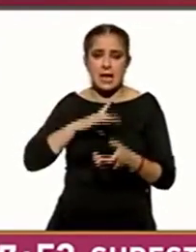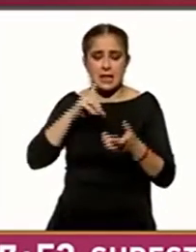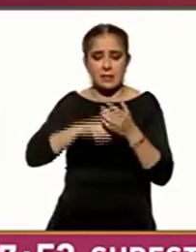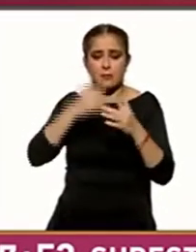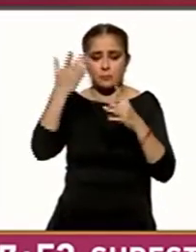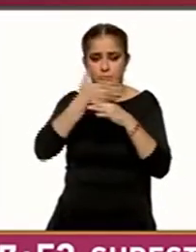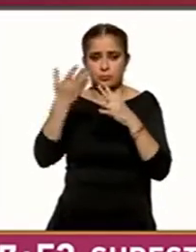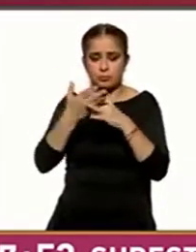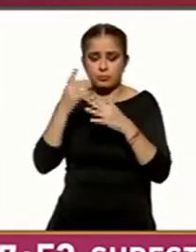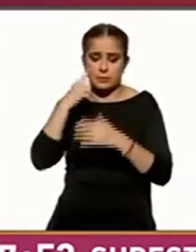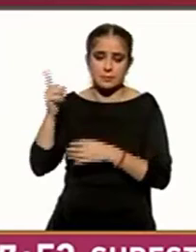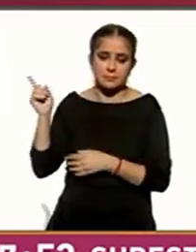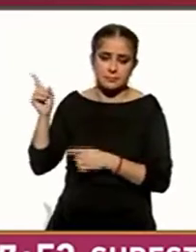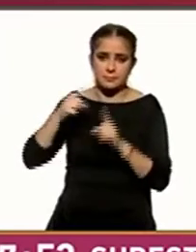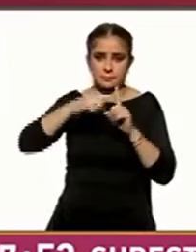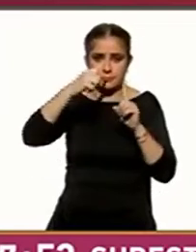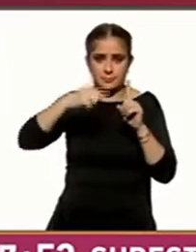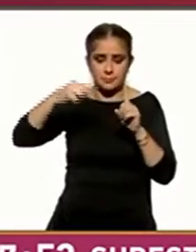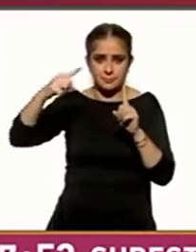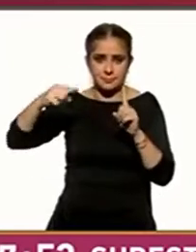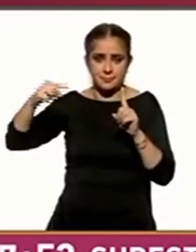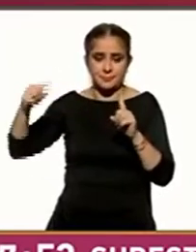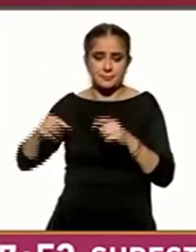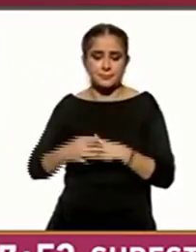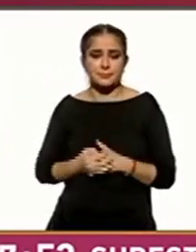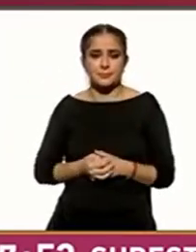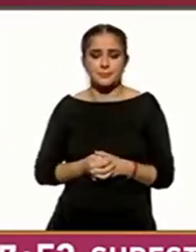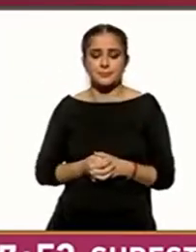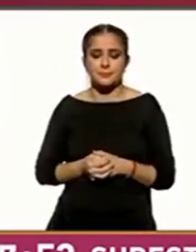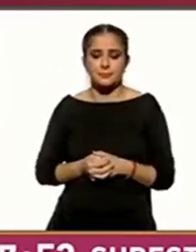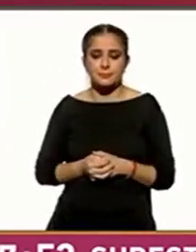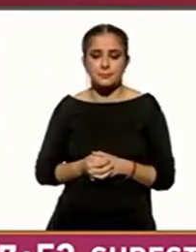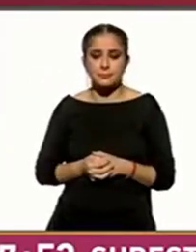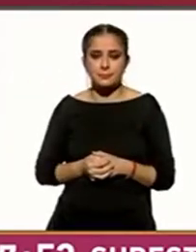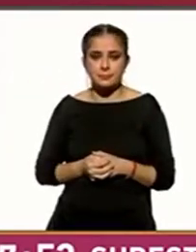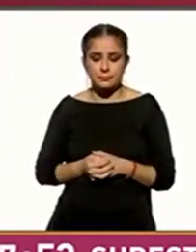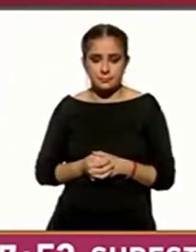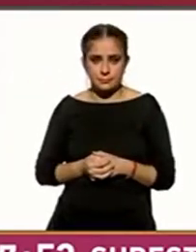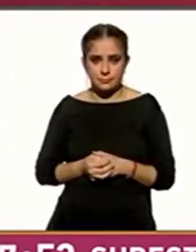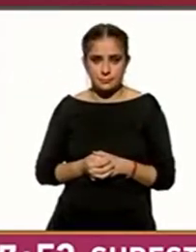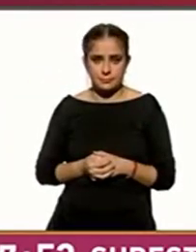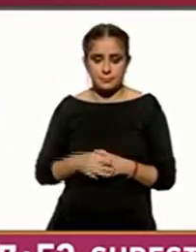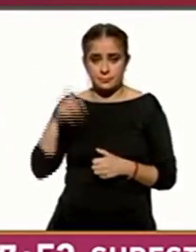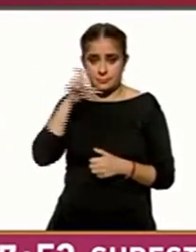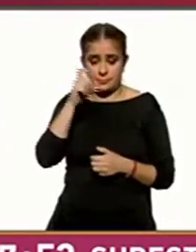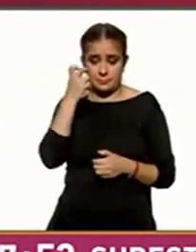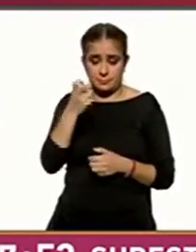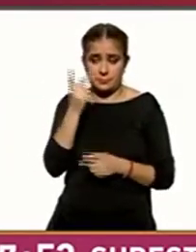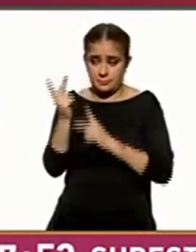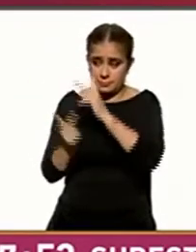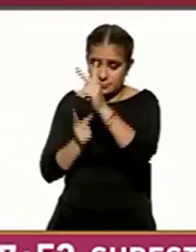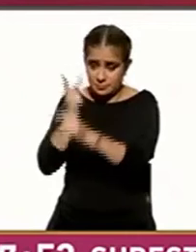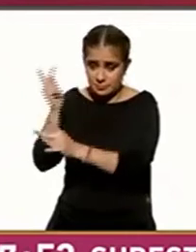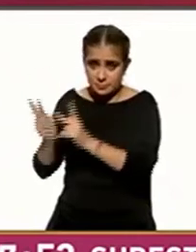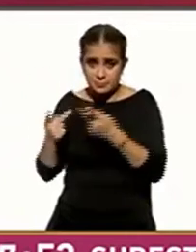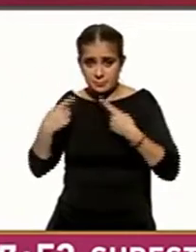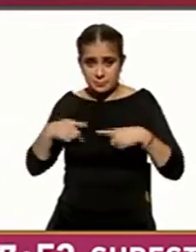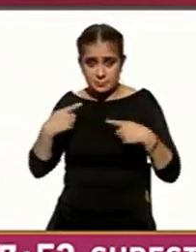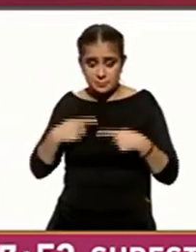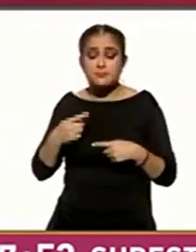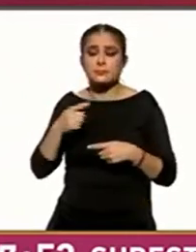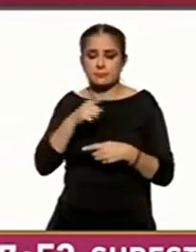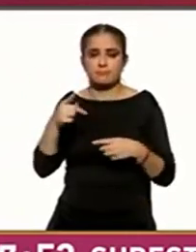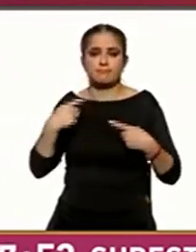del tiempo, pero en el momento que se tome esta iniciativa, crece la idea